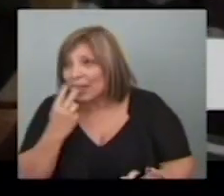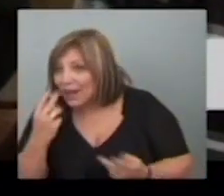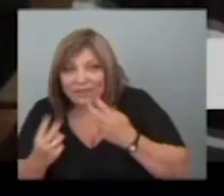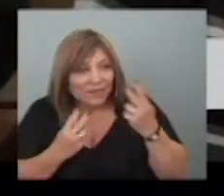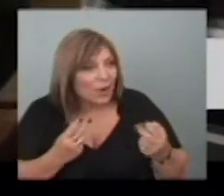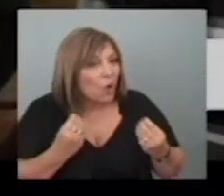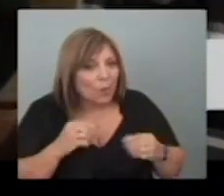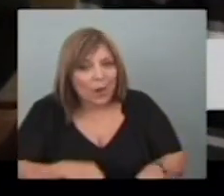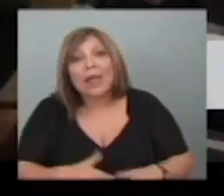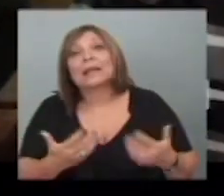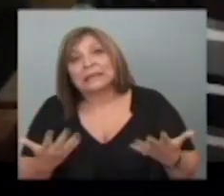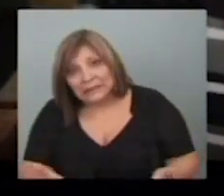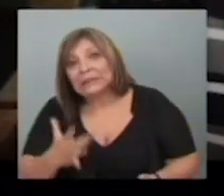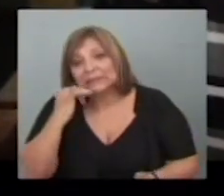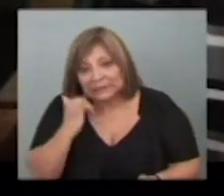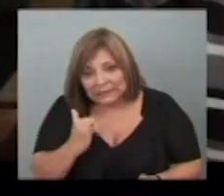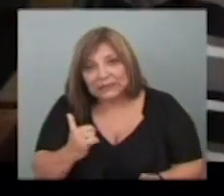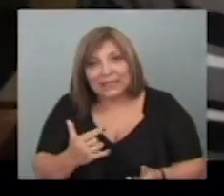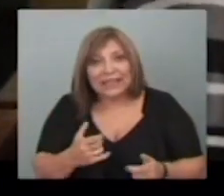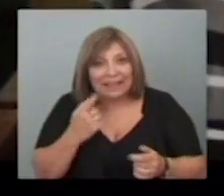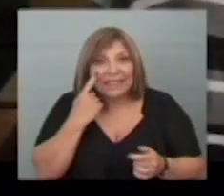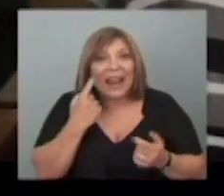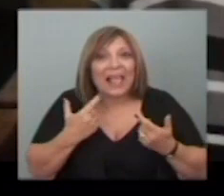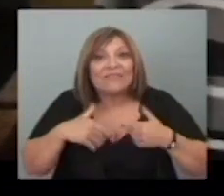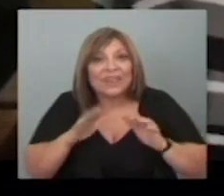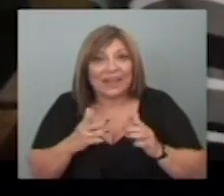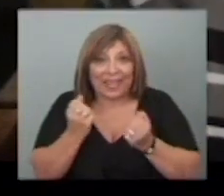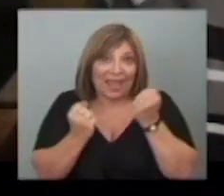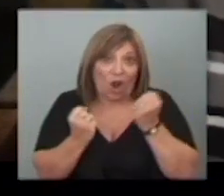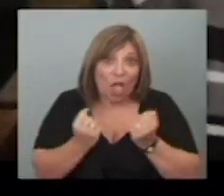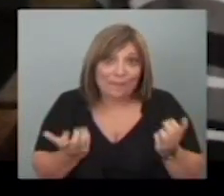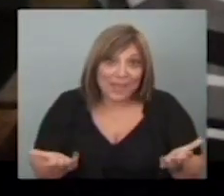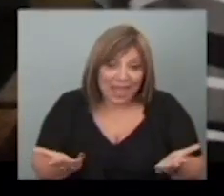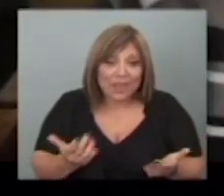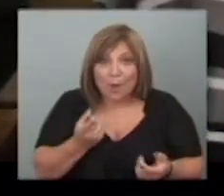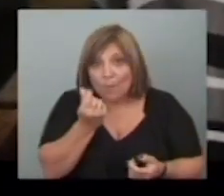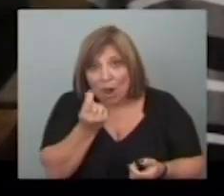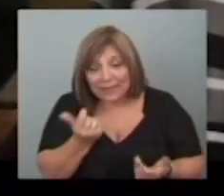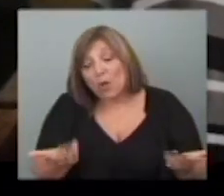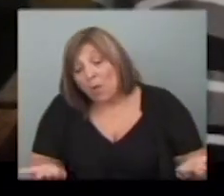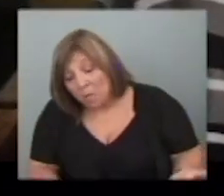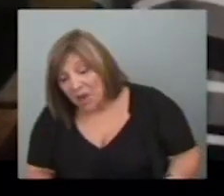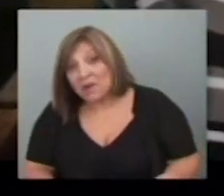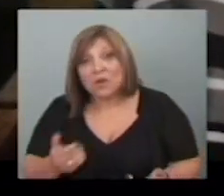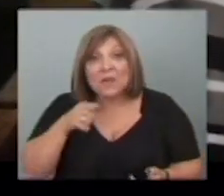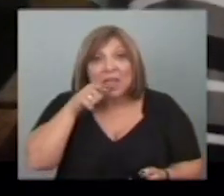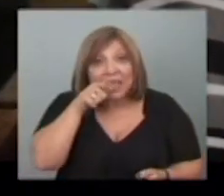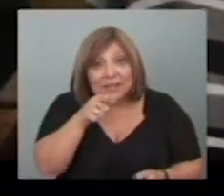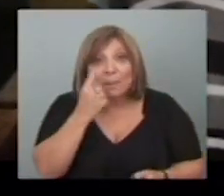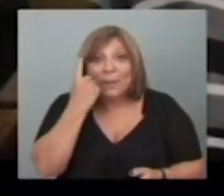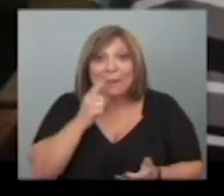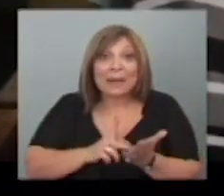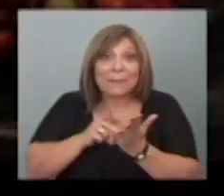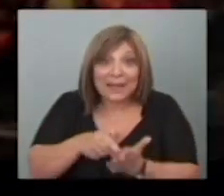pasos, y bueno, y sí, debidamente está ligado la economía, ¿no? Lo monetario. Pero bueno, esa es una primera